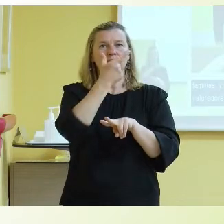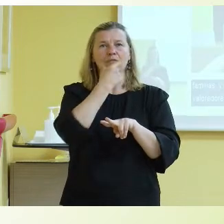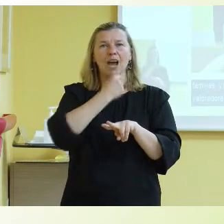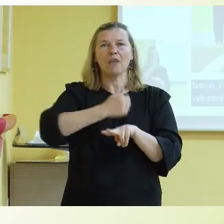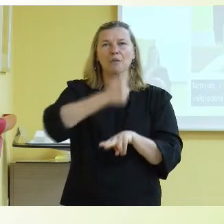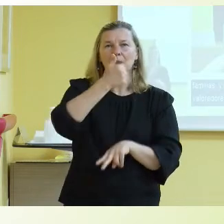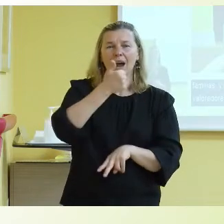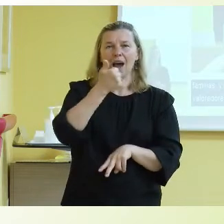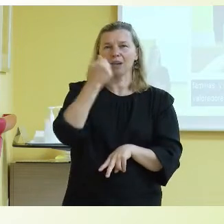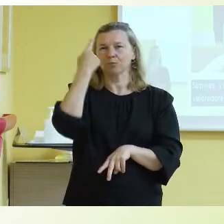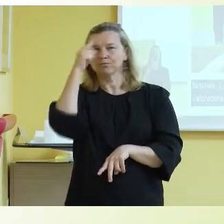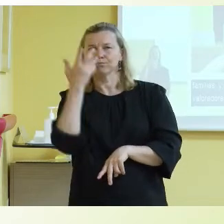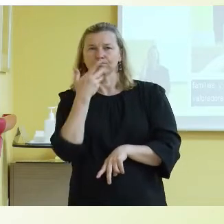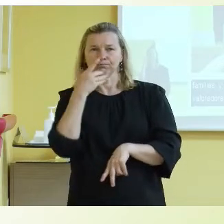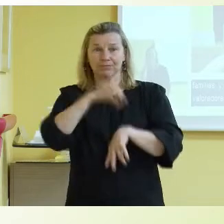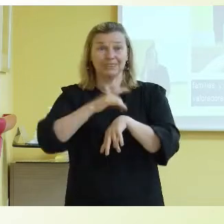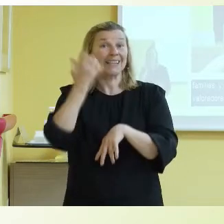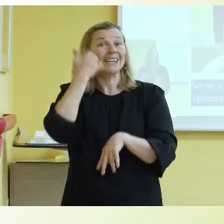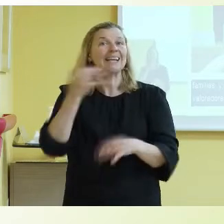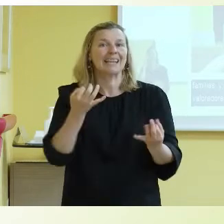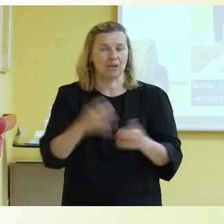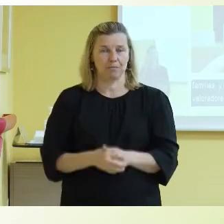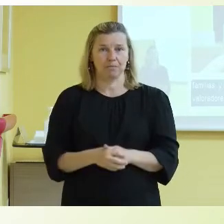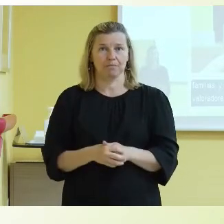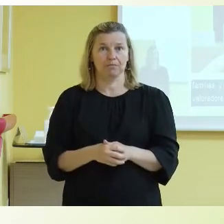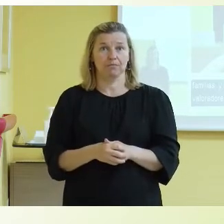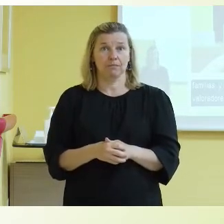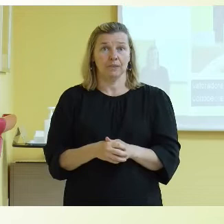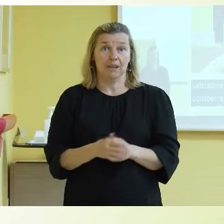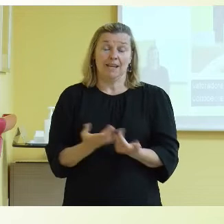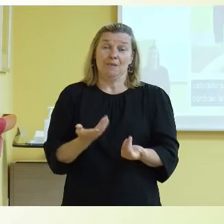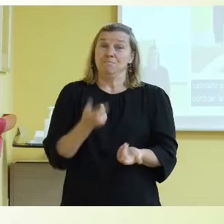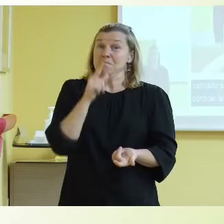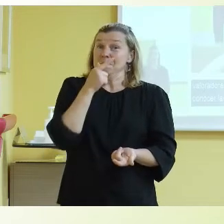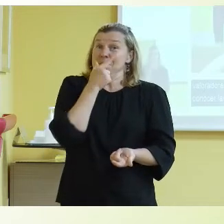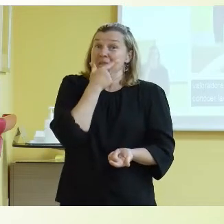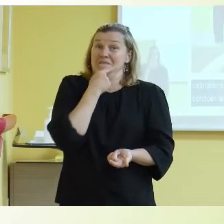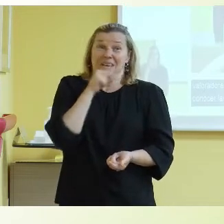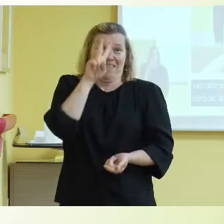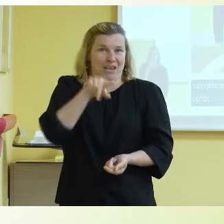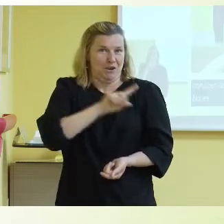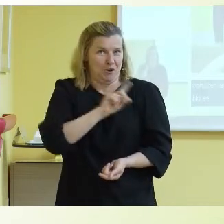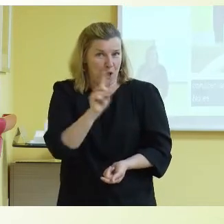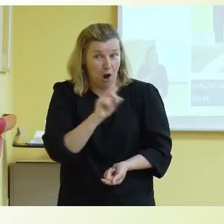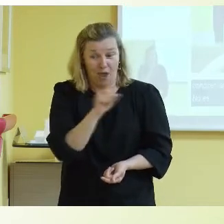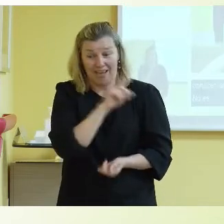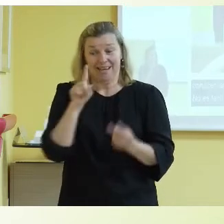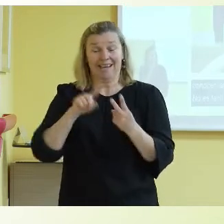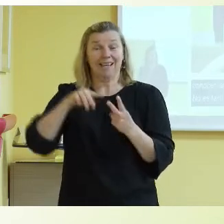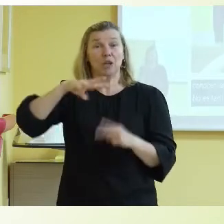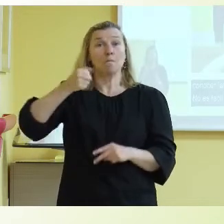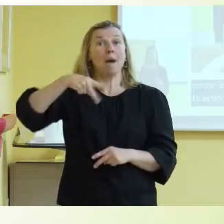conocer las enfermedades raras. No es fácil, bueno, Manuel Posada, el doctor Manuel